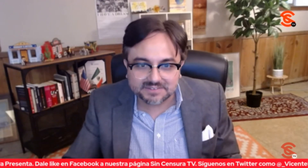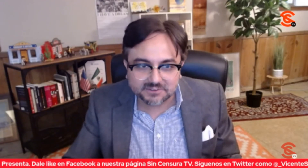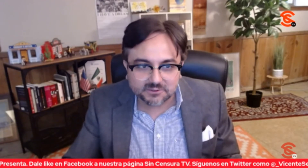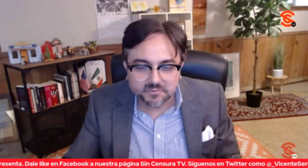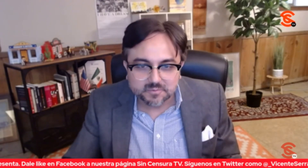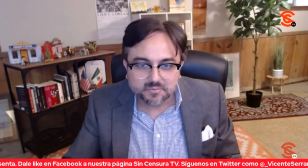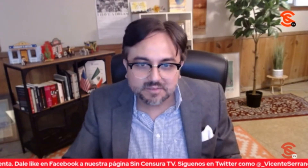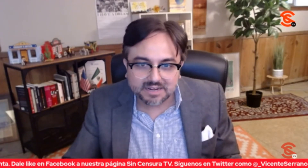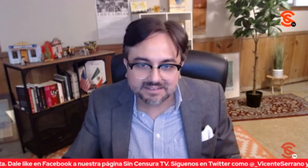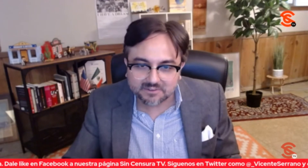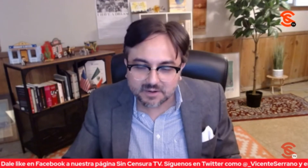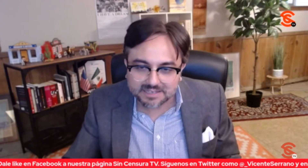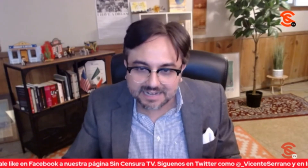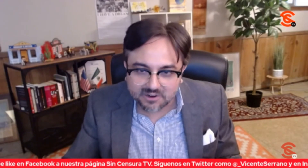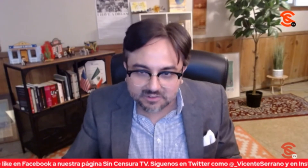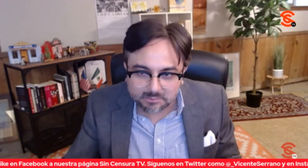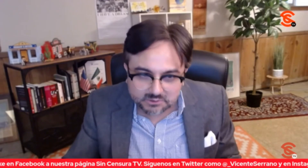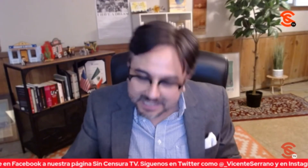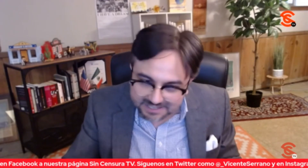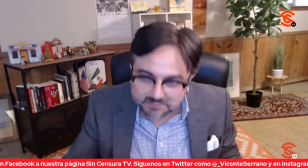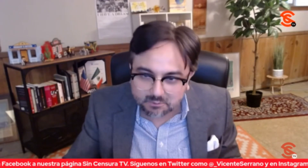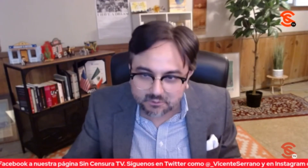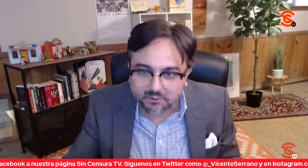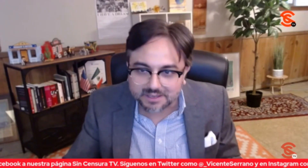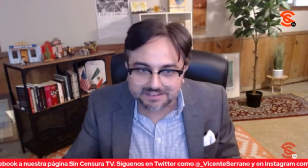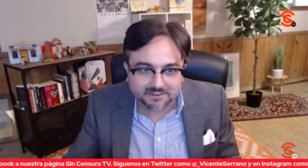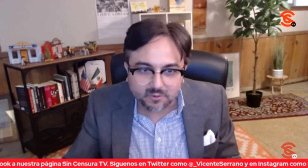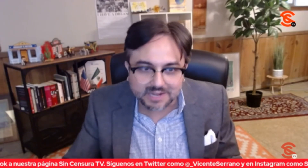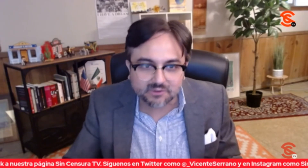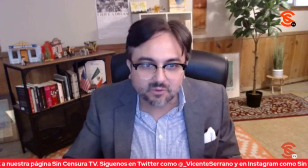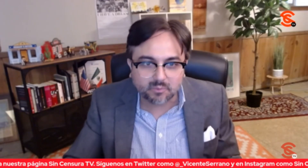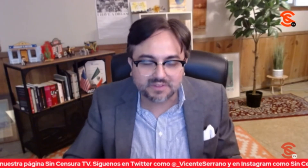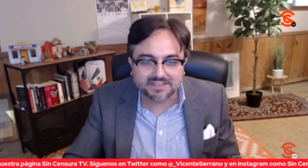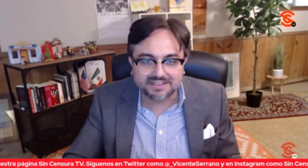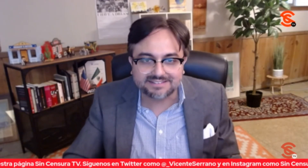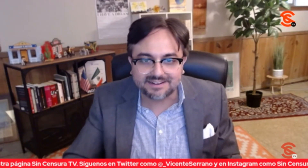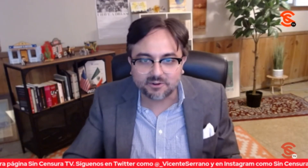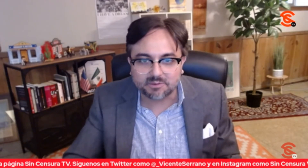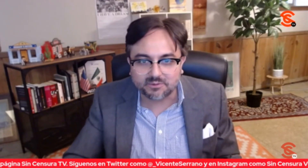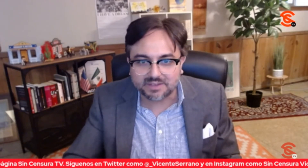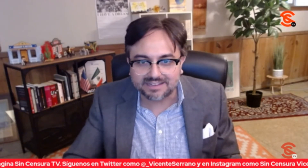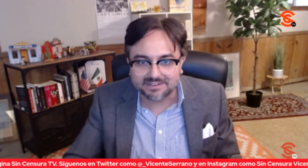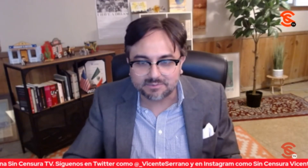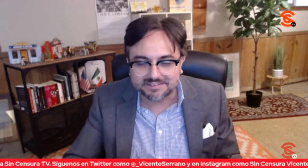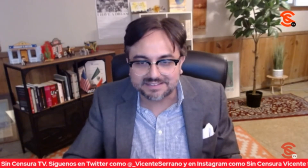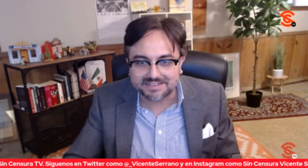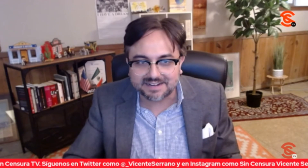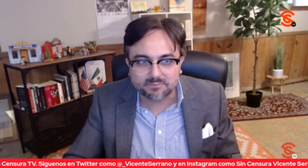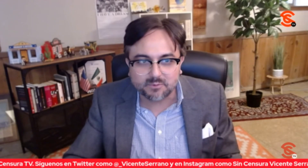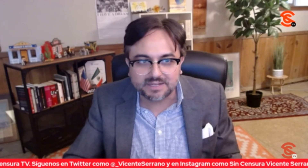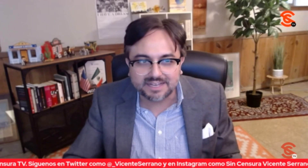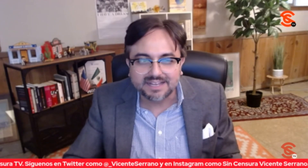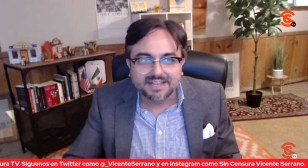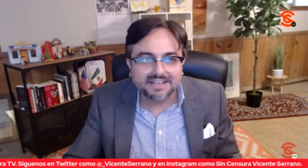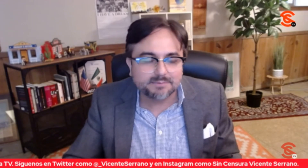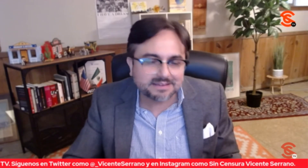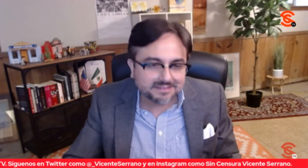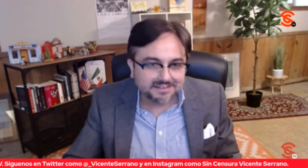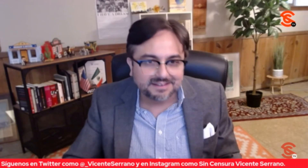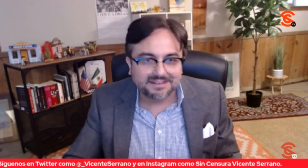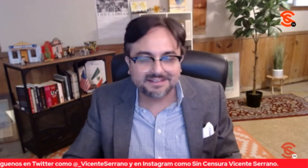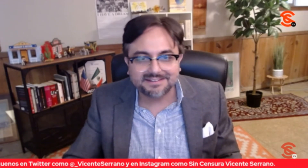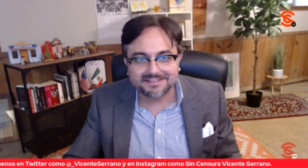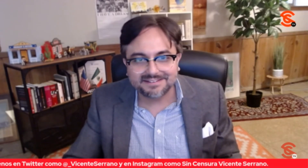salarios de estos, al asegurar que la Corte pues ya le respondió que según ellos no pueden tener el salario menor que el del presidente de la República. Es